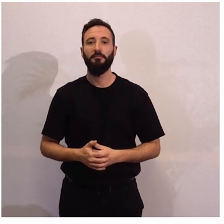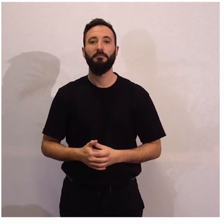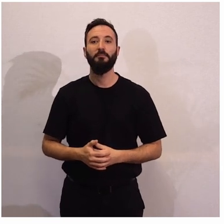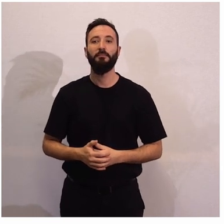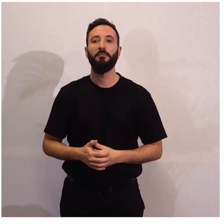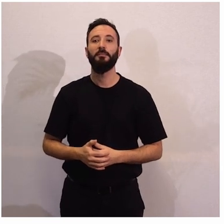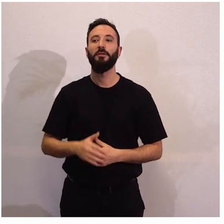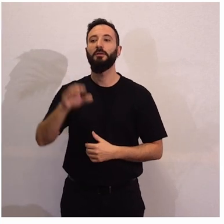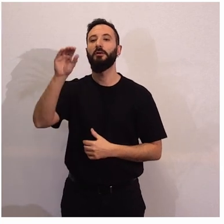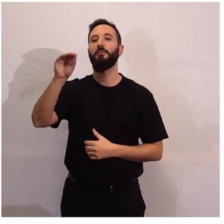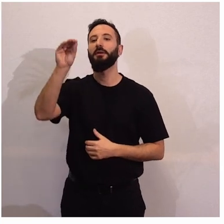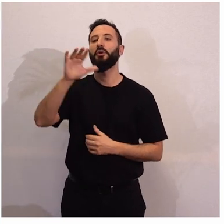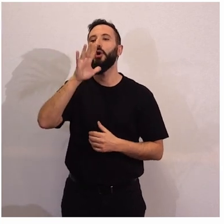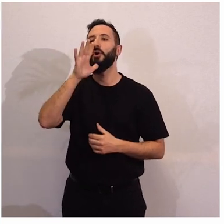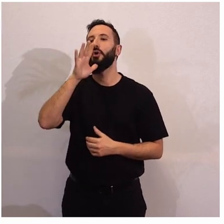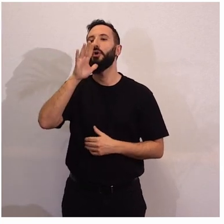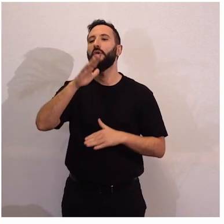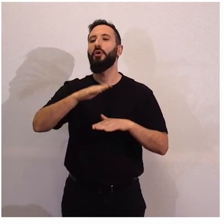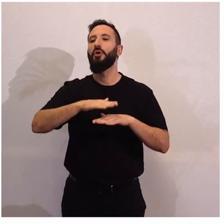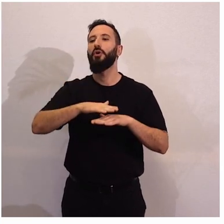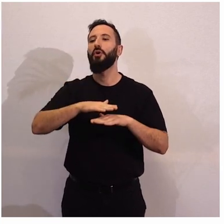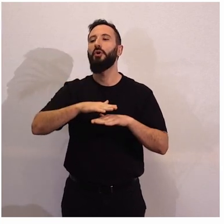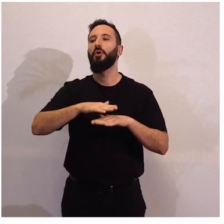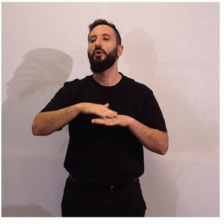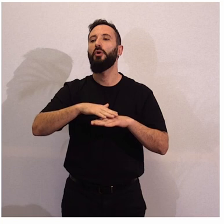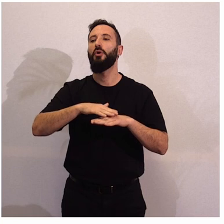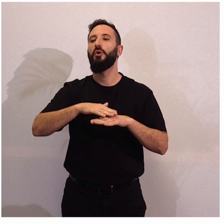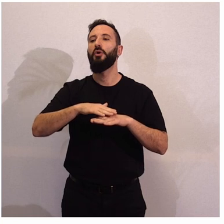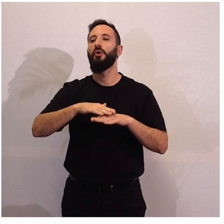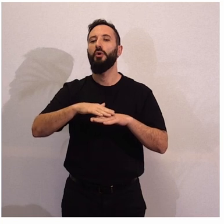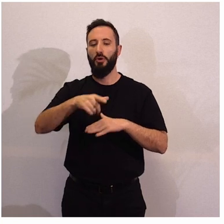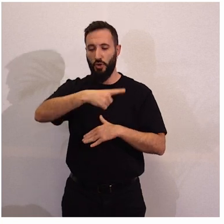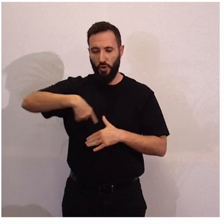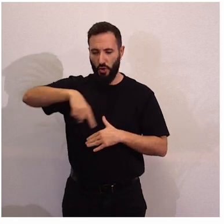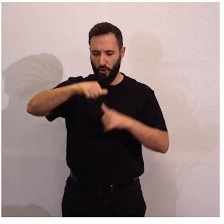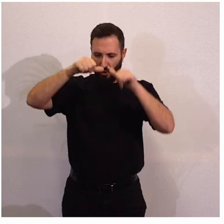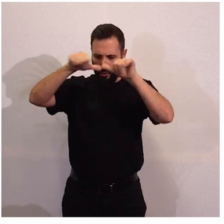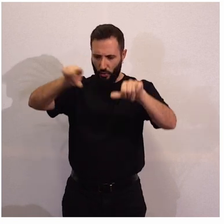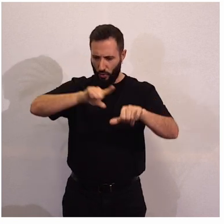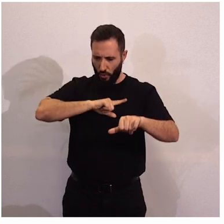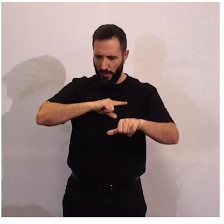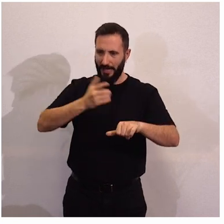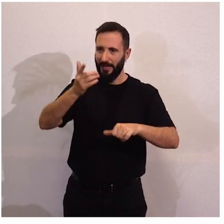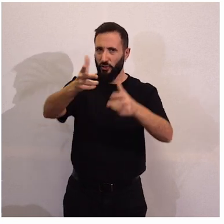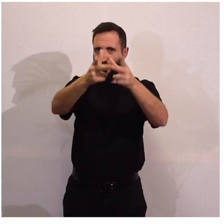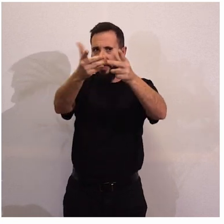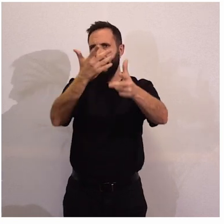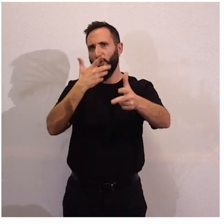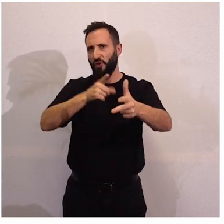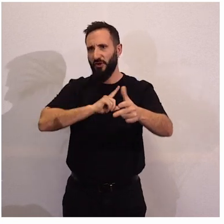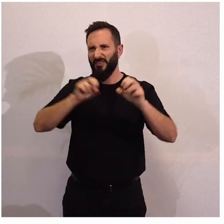¿Por qué no juzgan una parte de la sociedad a nosotros sin conocernos? ¿Por qué no